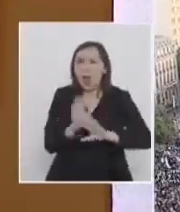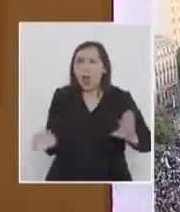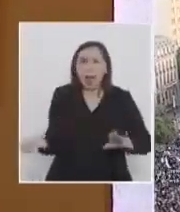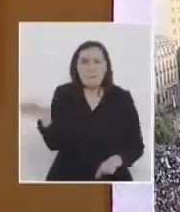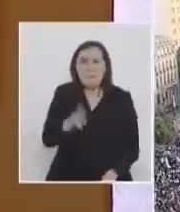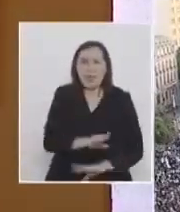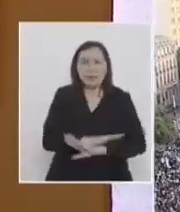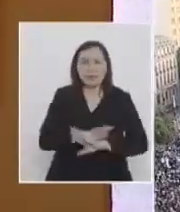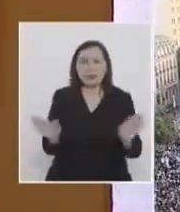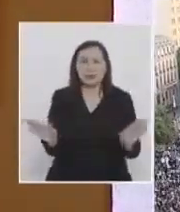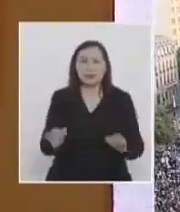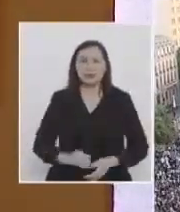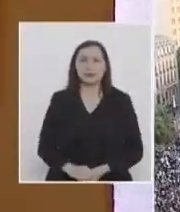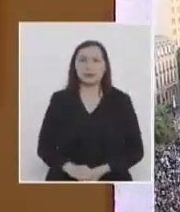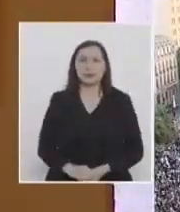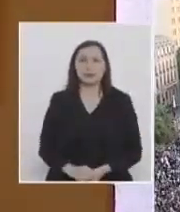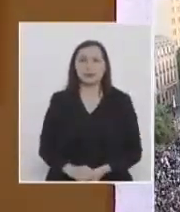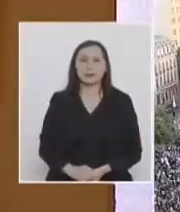más.